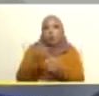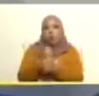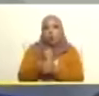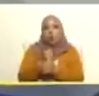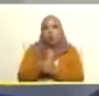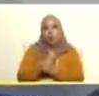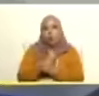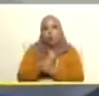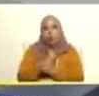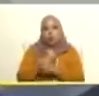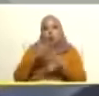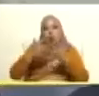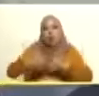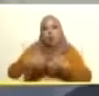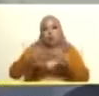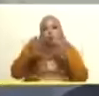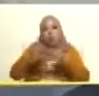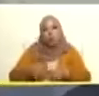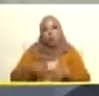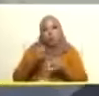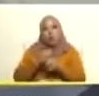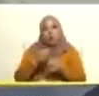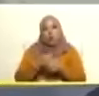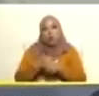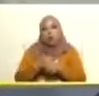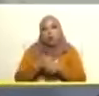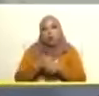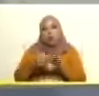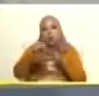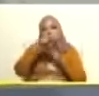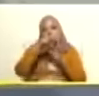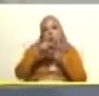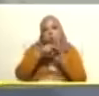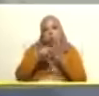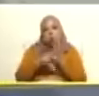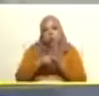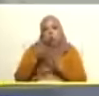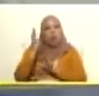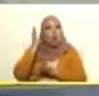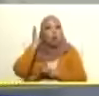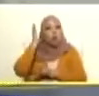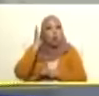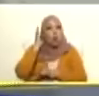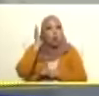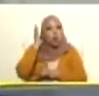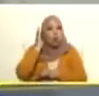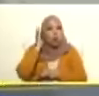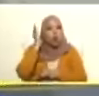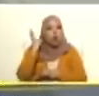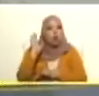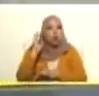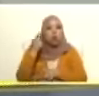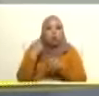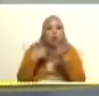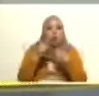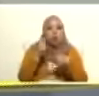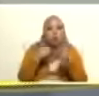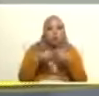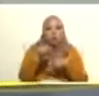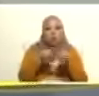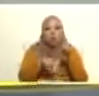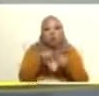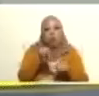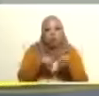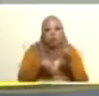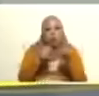muchos de los comercios formales pues están, tienen ya la conciencia de no comercializar productos